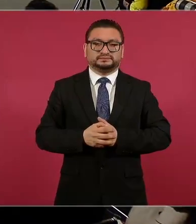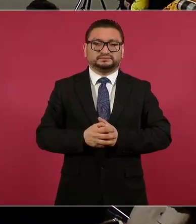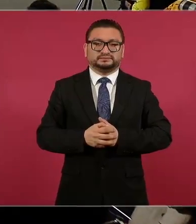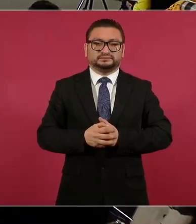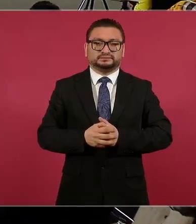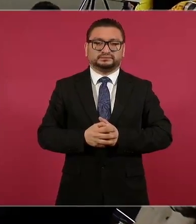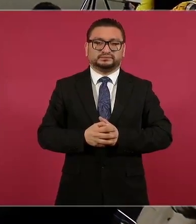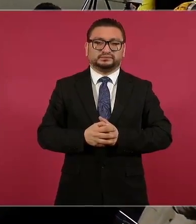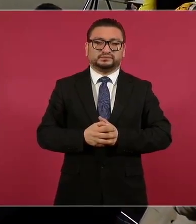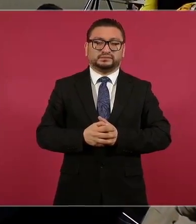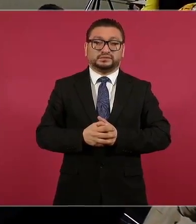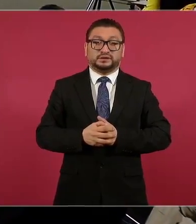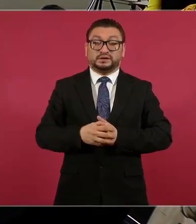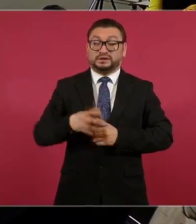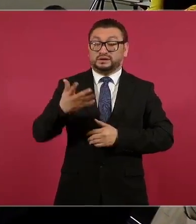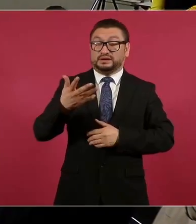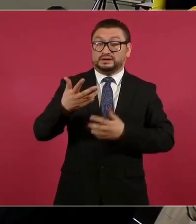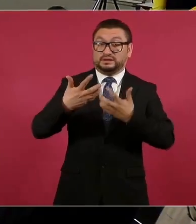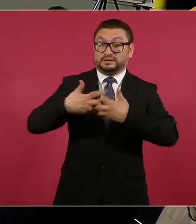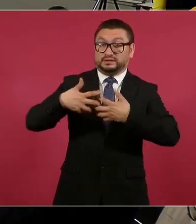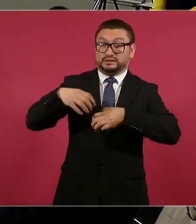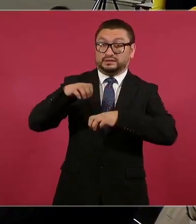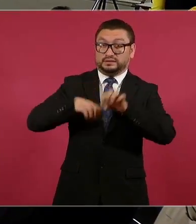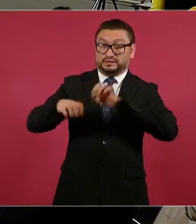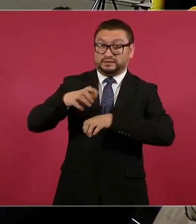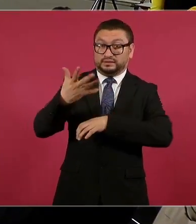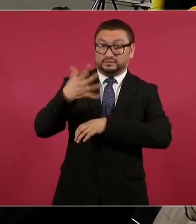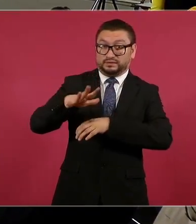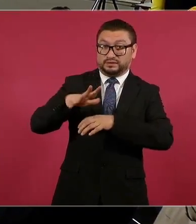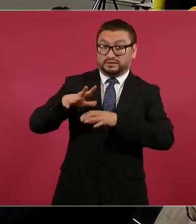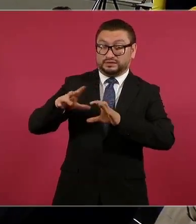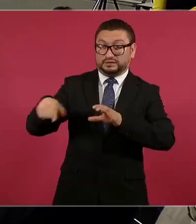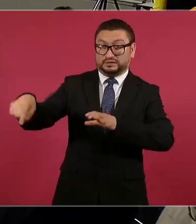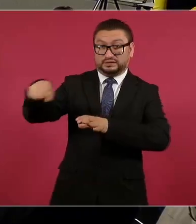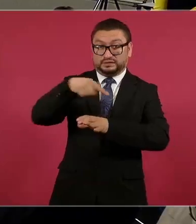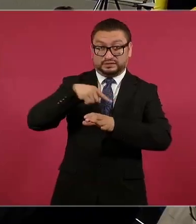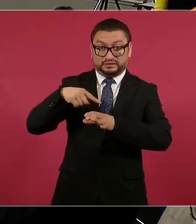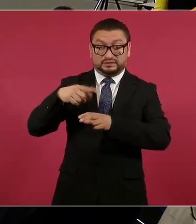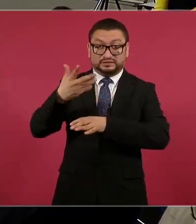Y las 10 empresas se llevaban